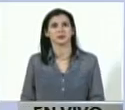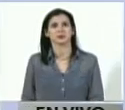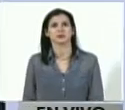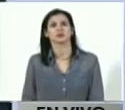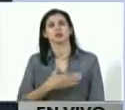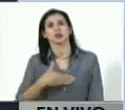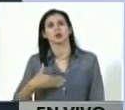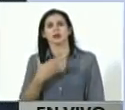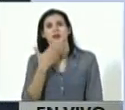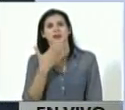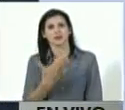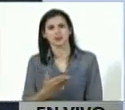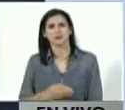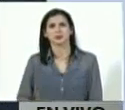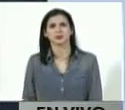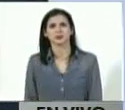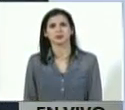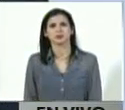quiero agradecer